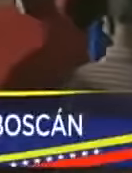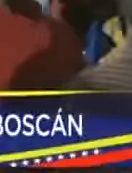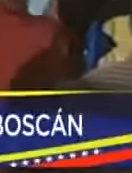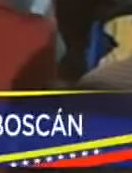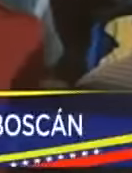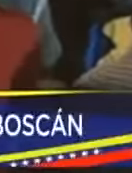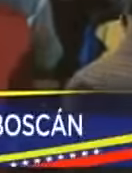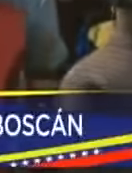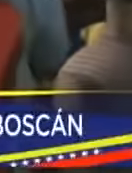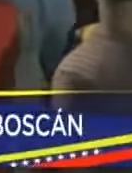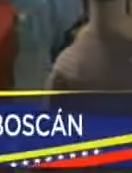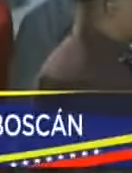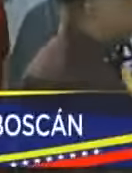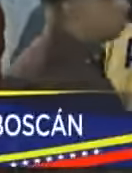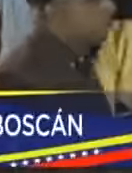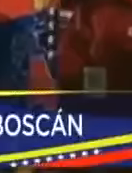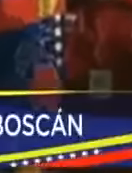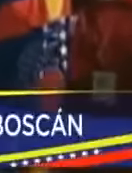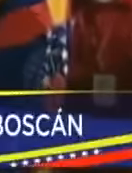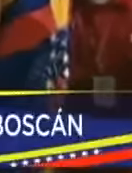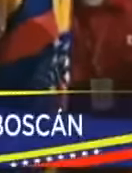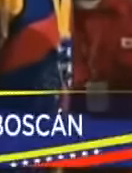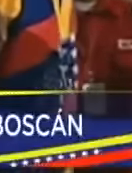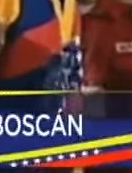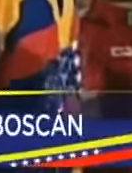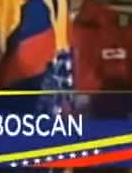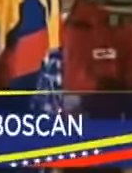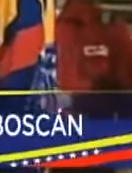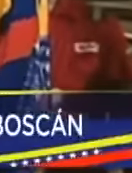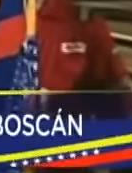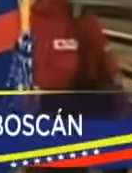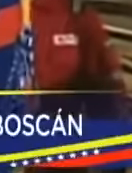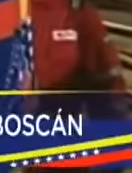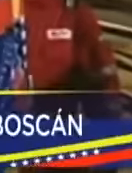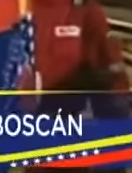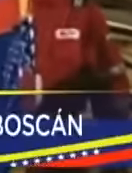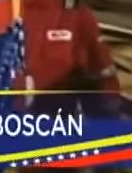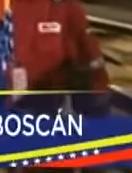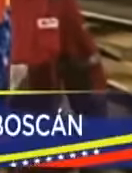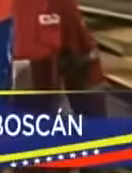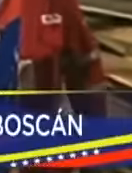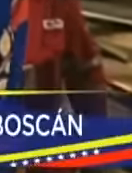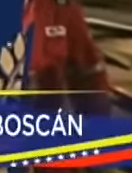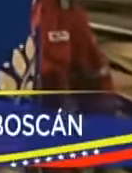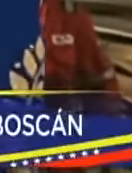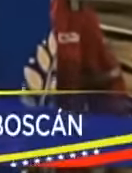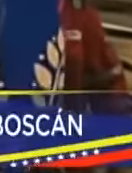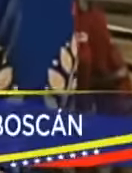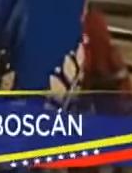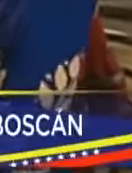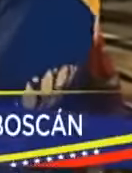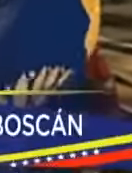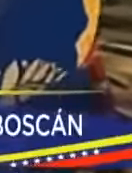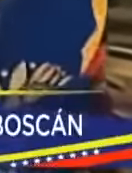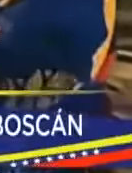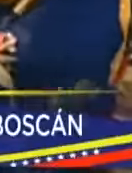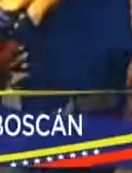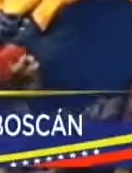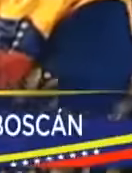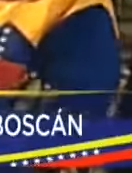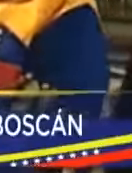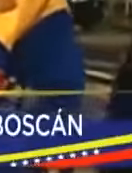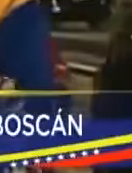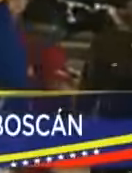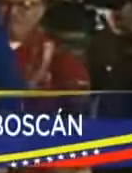de la entidad. Obviamente la presencia de Nicolás Maduro en Petro Boscán viene a ratificar lo que ha sido la política de este último